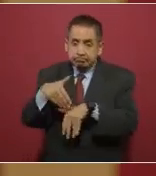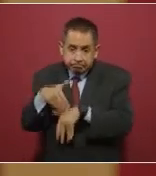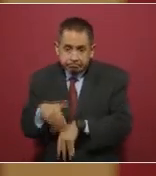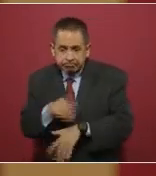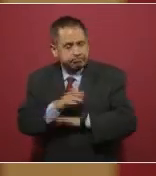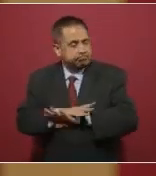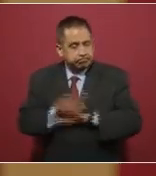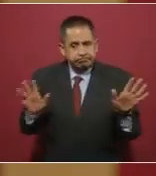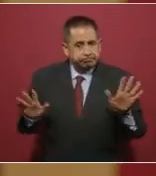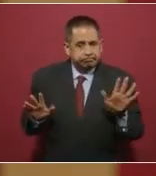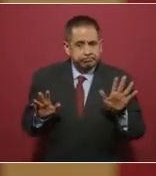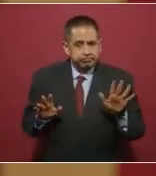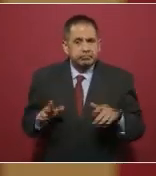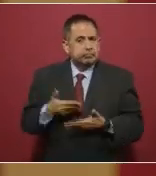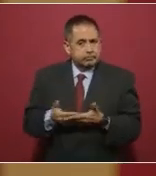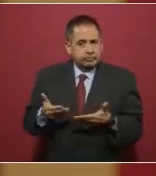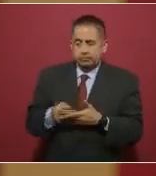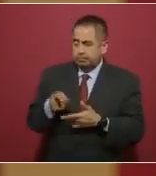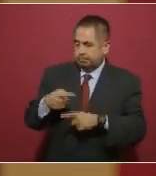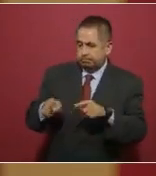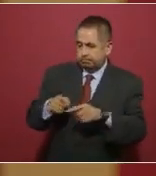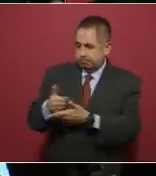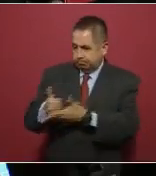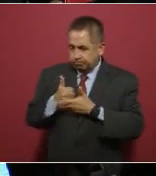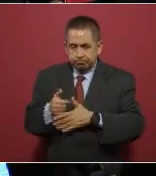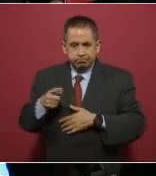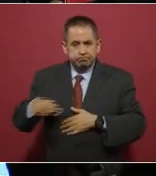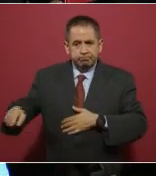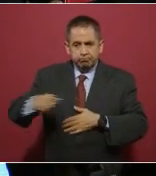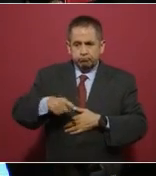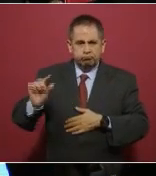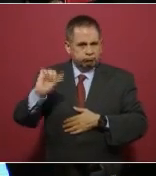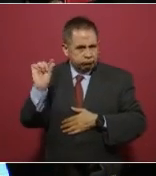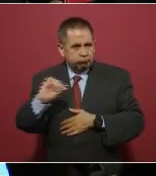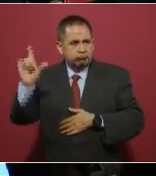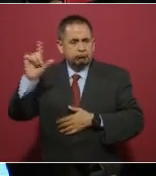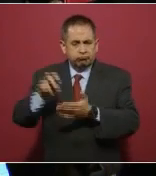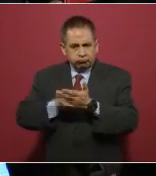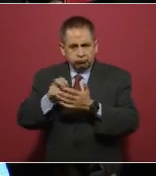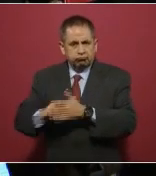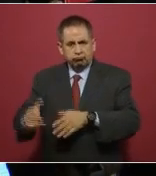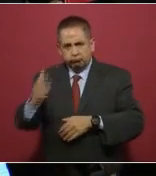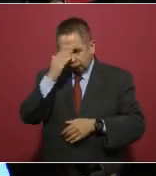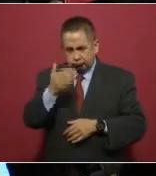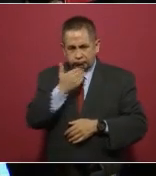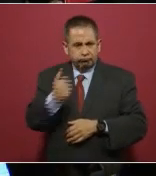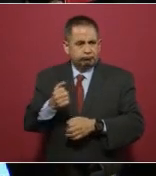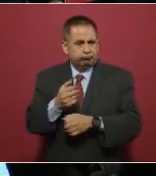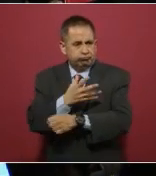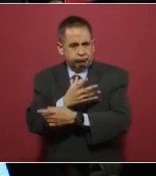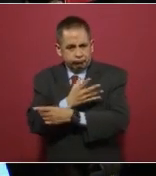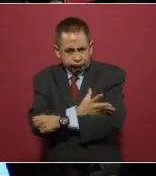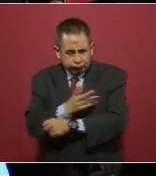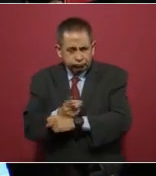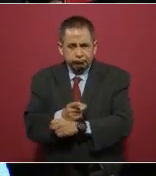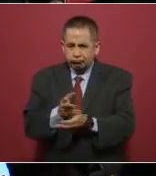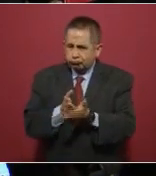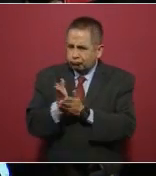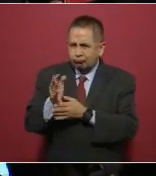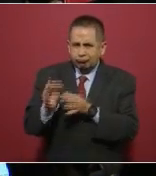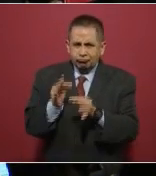para que nos ayuden con su profesionalismo, con su disciplina, con su